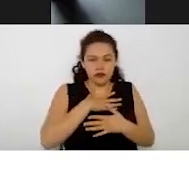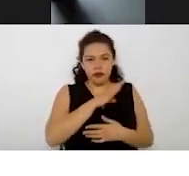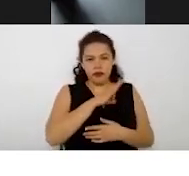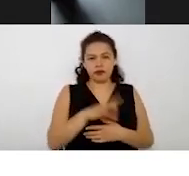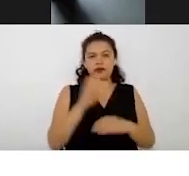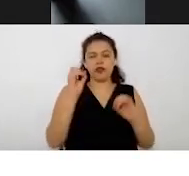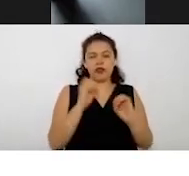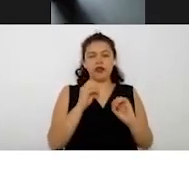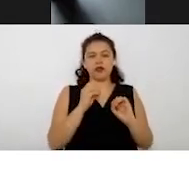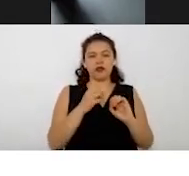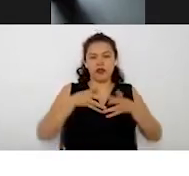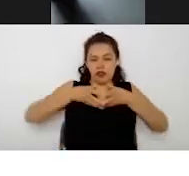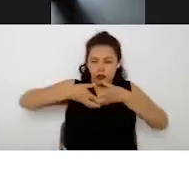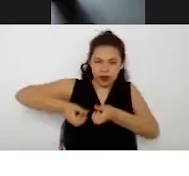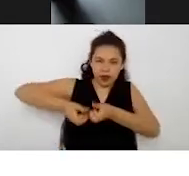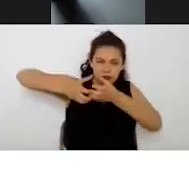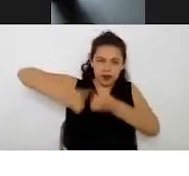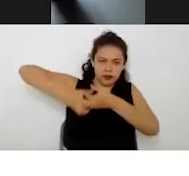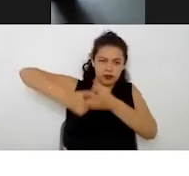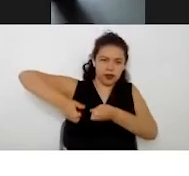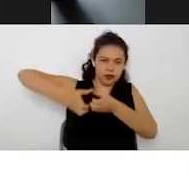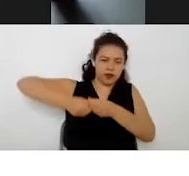una válvula reanimadora, ¿de acuerdo?